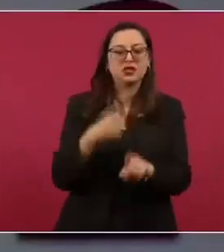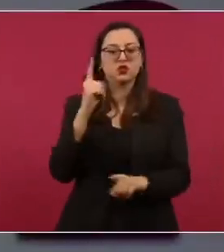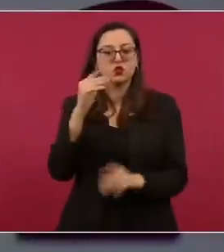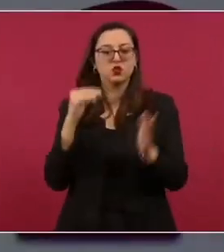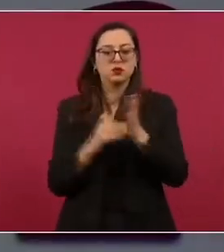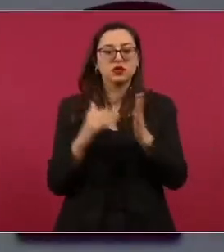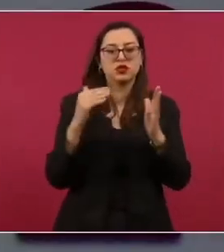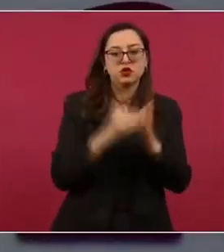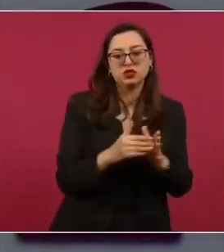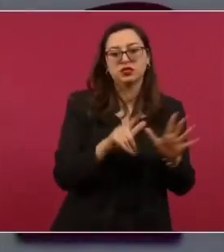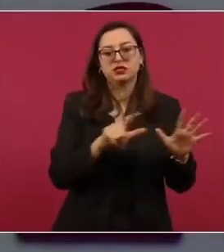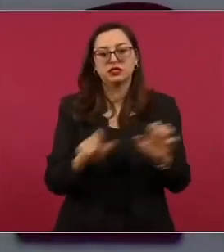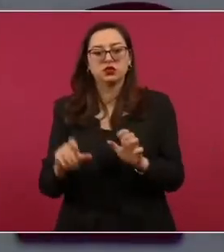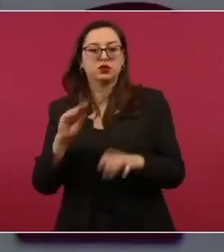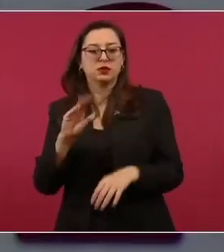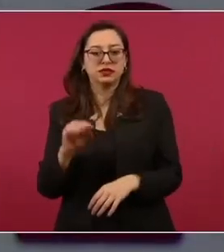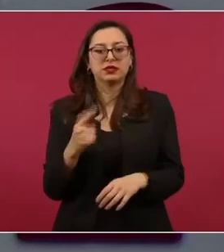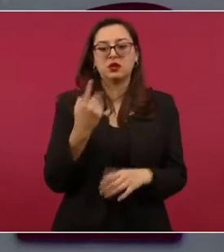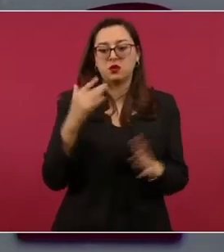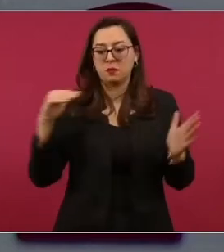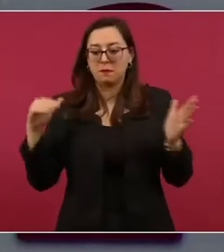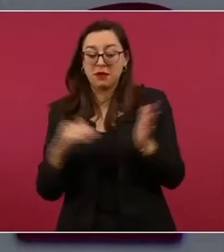1.264.931 nuevos empleos.